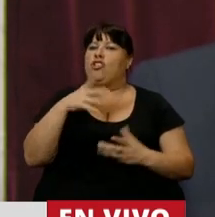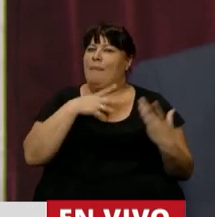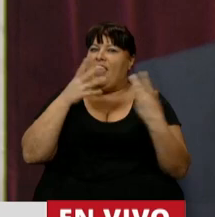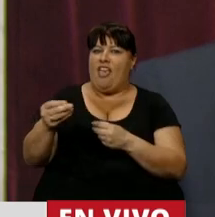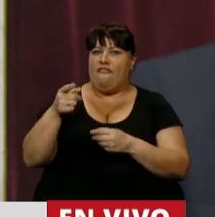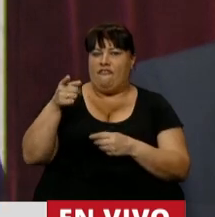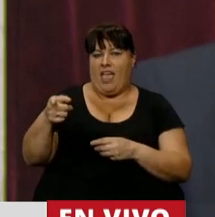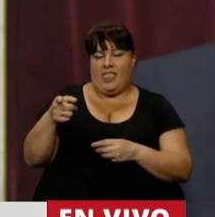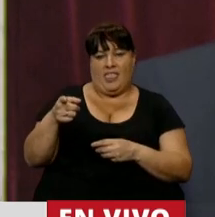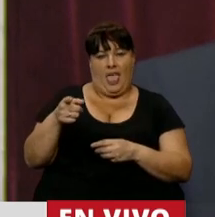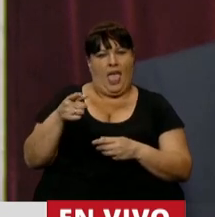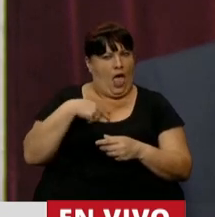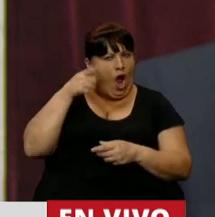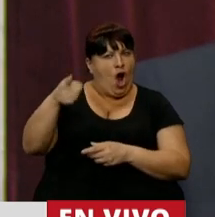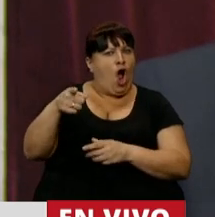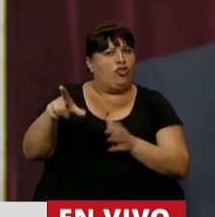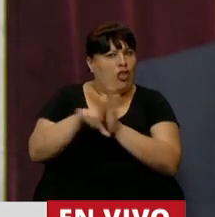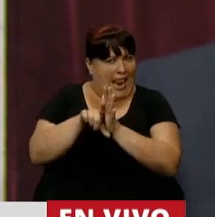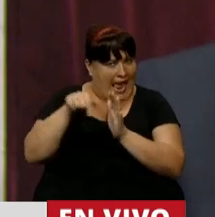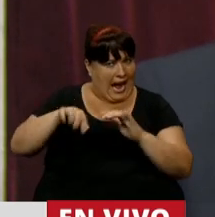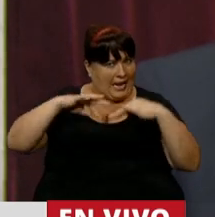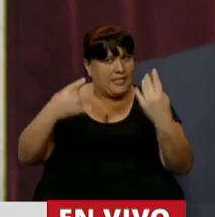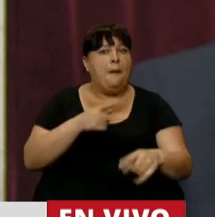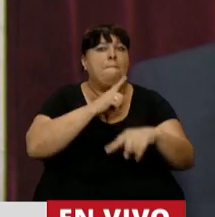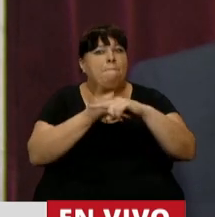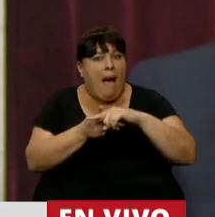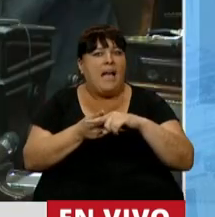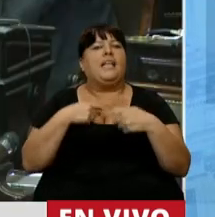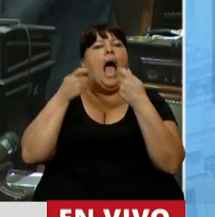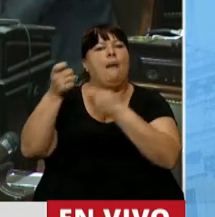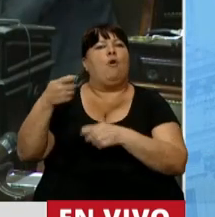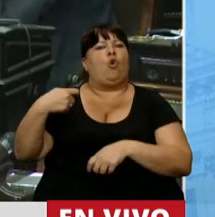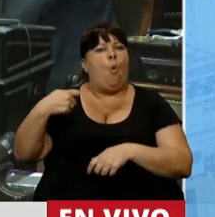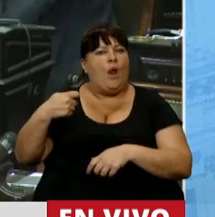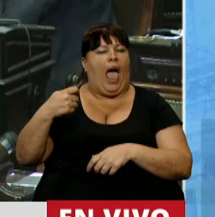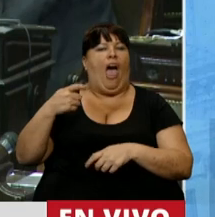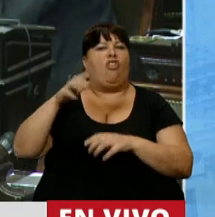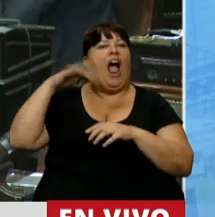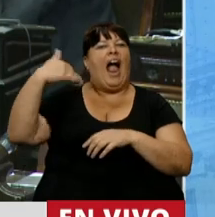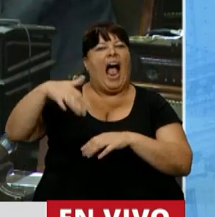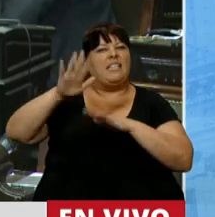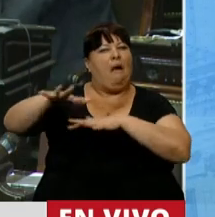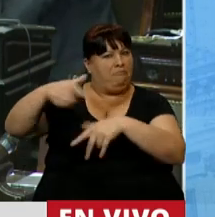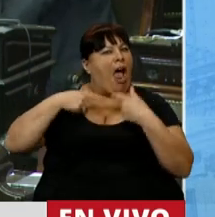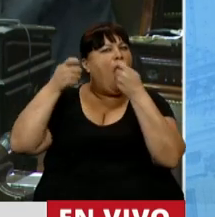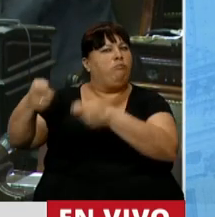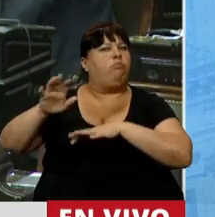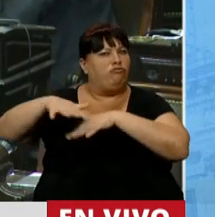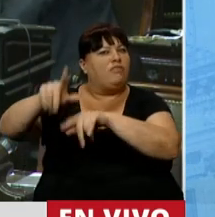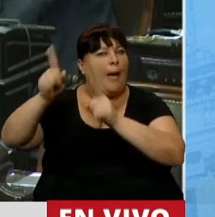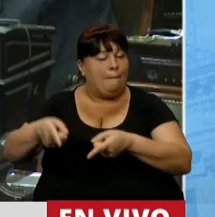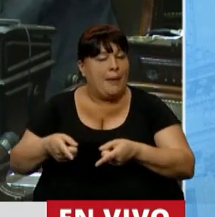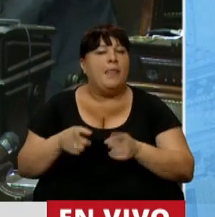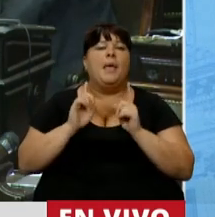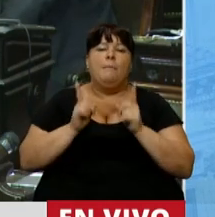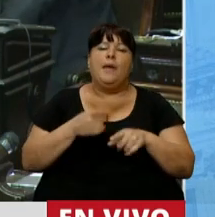defendimos estuvimos en contra de esa medida aquí en el recinto, sino que también acompañamos a nuestros jubilados y jubiladas en las calles. Pero además que también